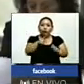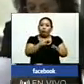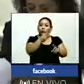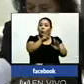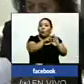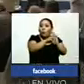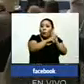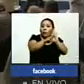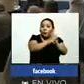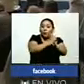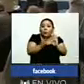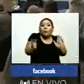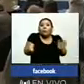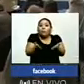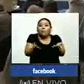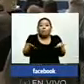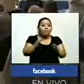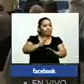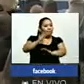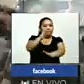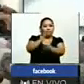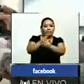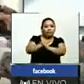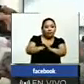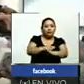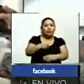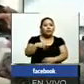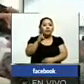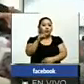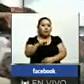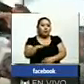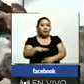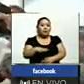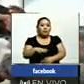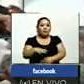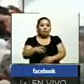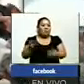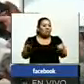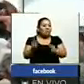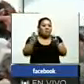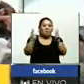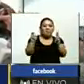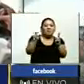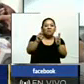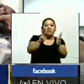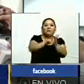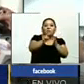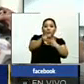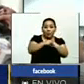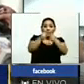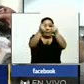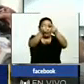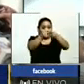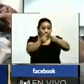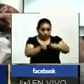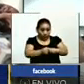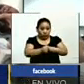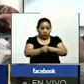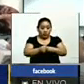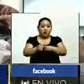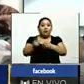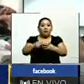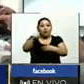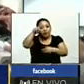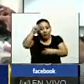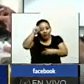de construcción para prevenir la migración. San Miguel Productivo incluye presupuesto, incluye transferencias de